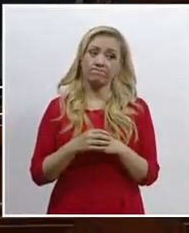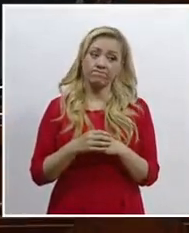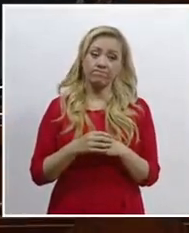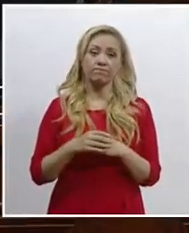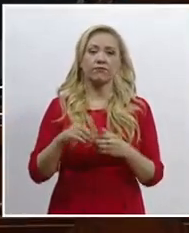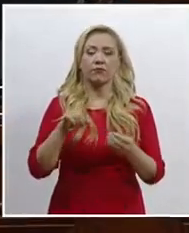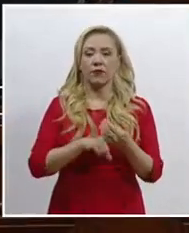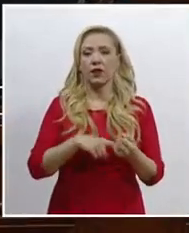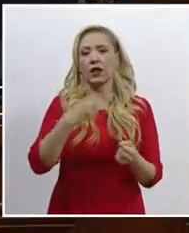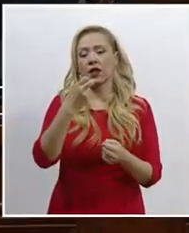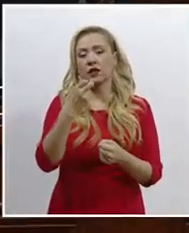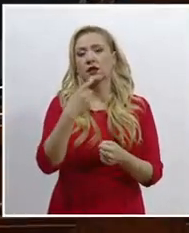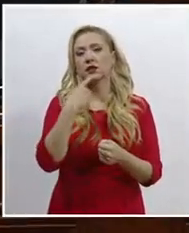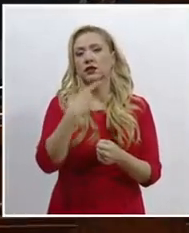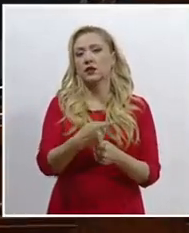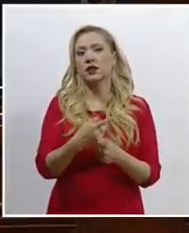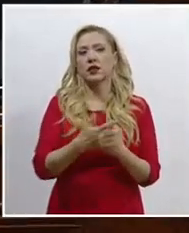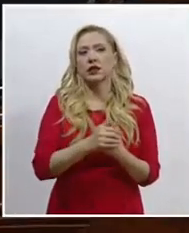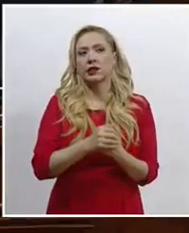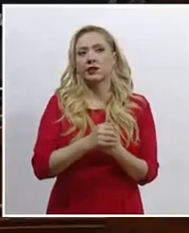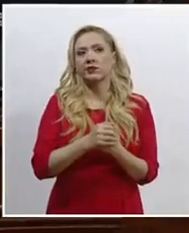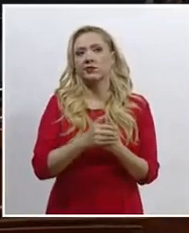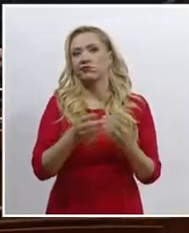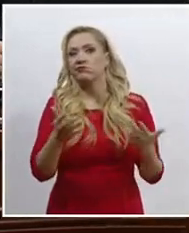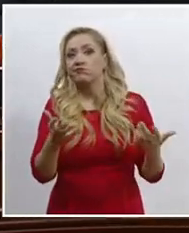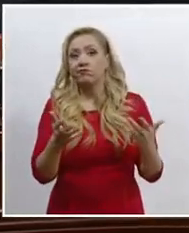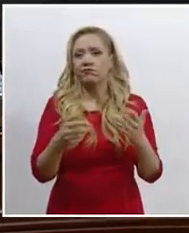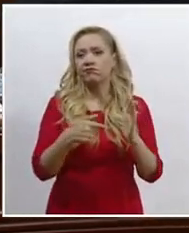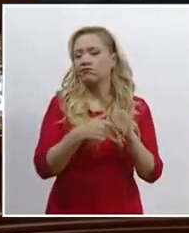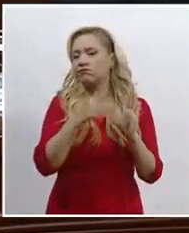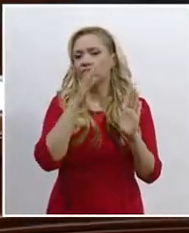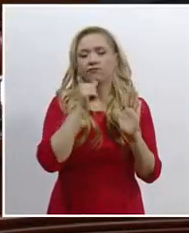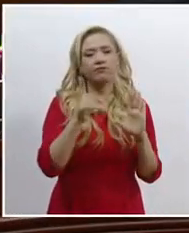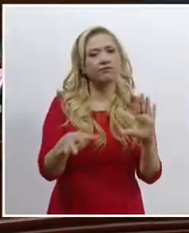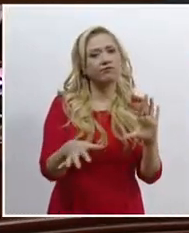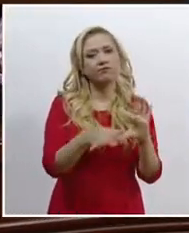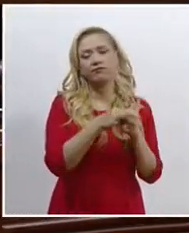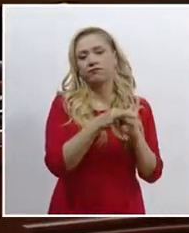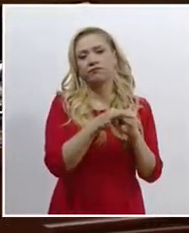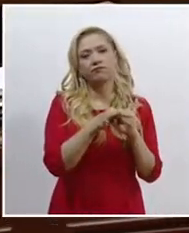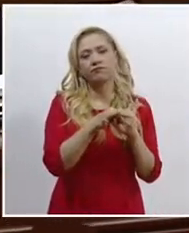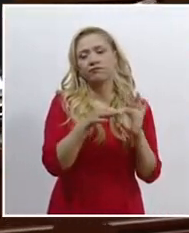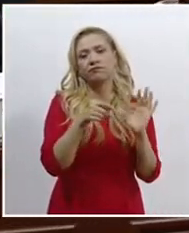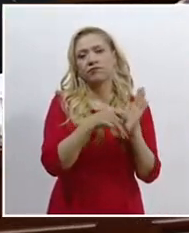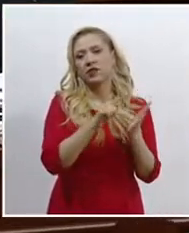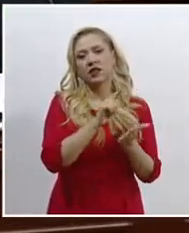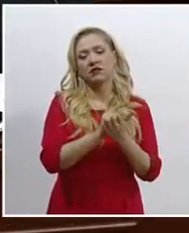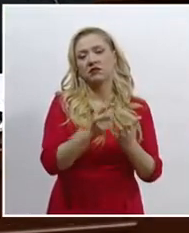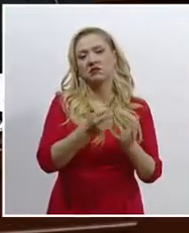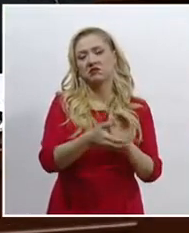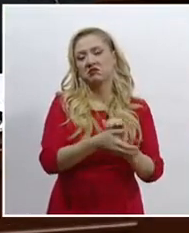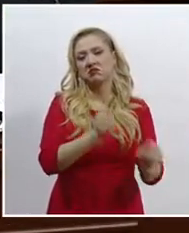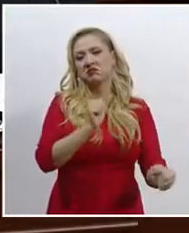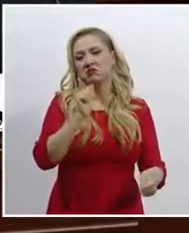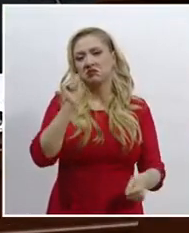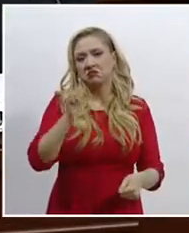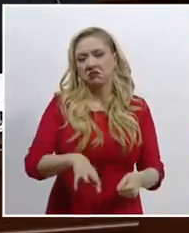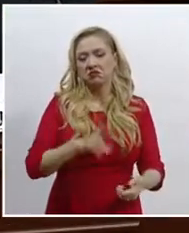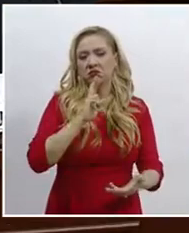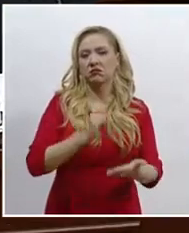Entre los efectos destacados es que la invalidez surtirá efectos en cuanto se notifique la